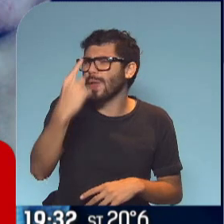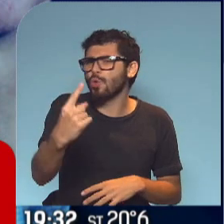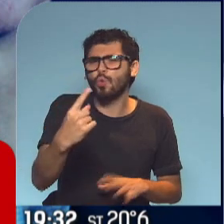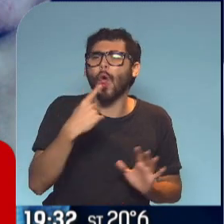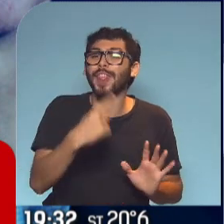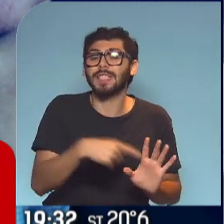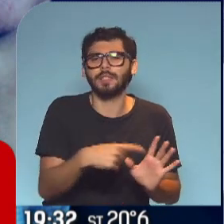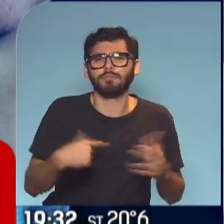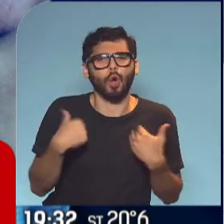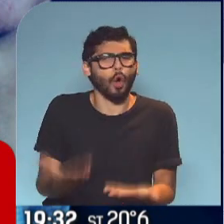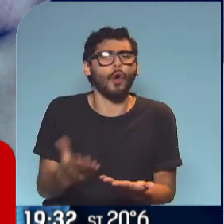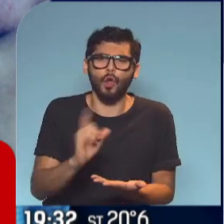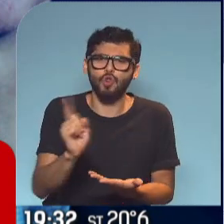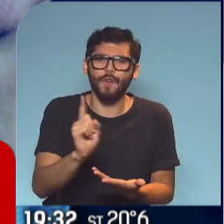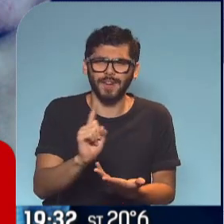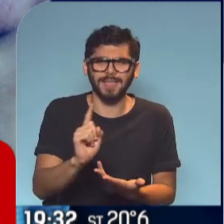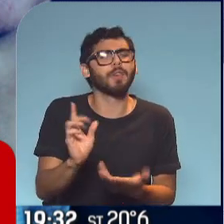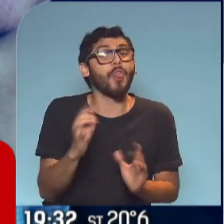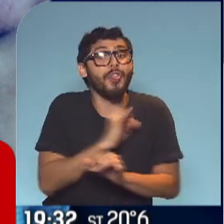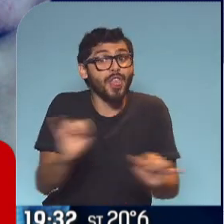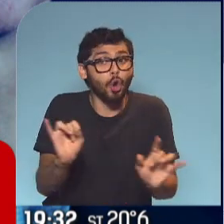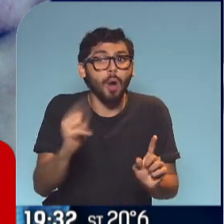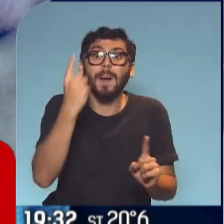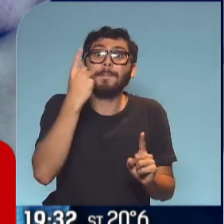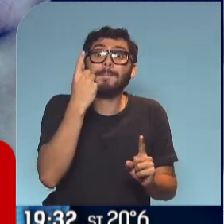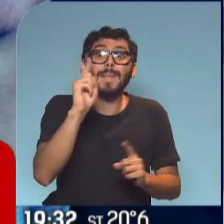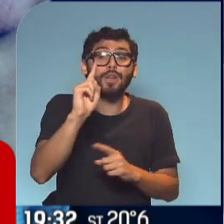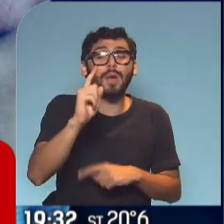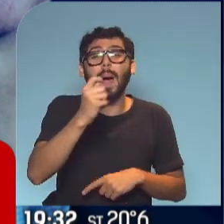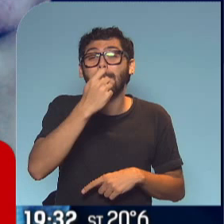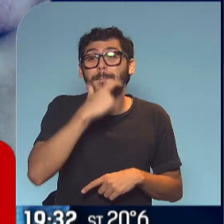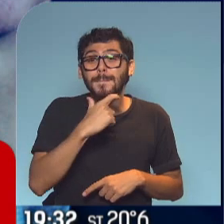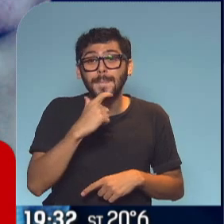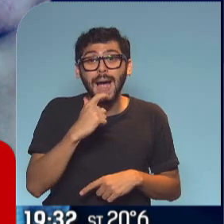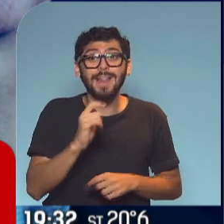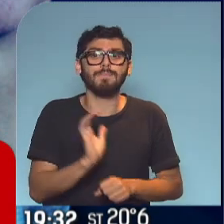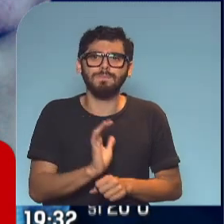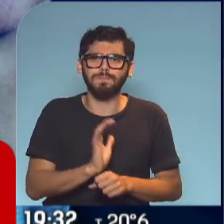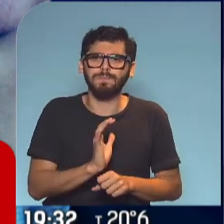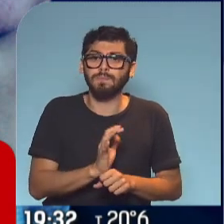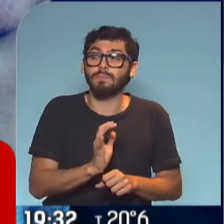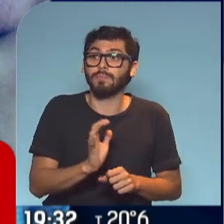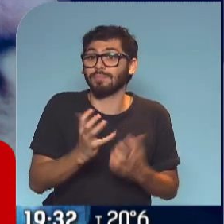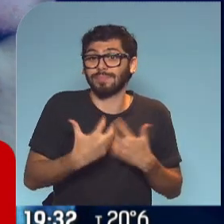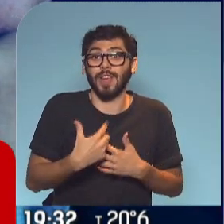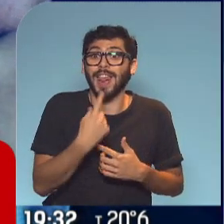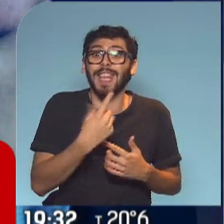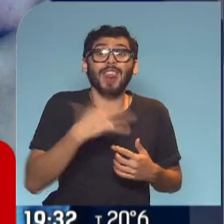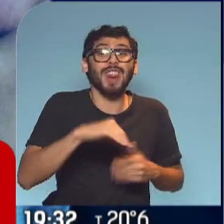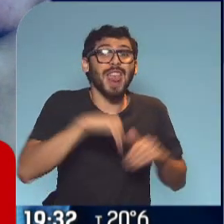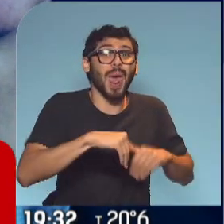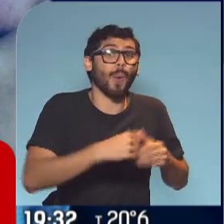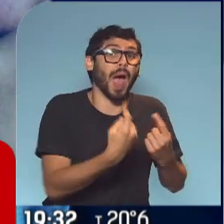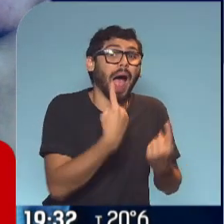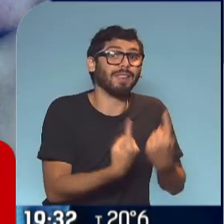va a ser candidato. Pero sí, de alguna manera, Mauricio Macri con esto también acepta que hay dos sectores en Juntos por el Cambio.